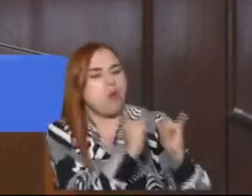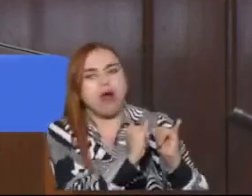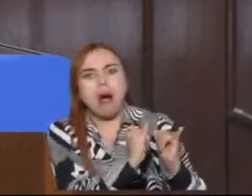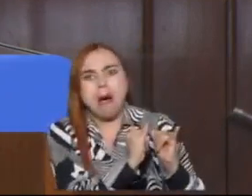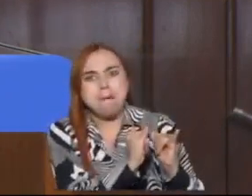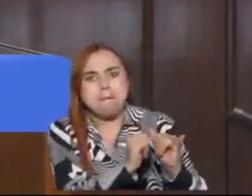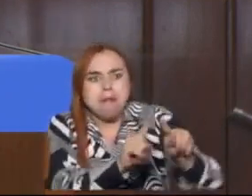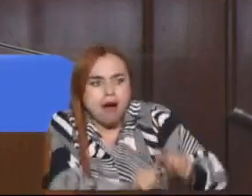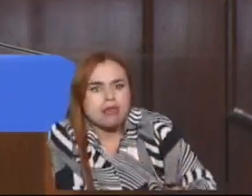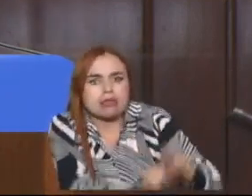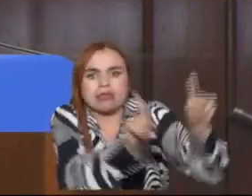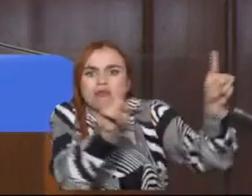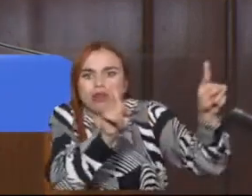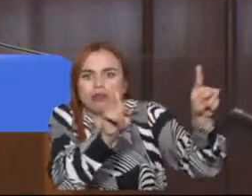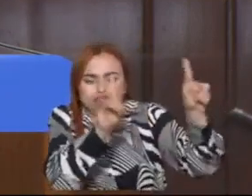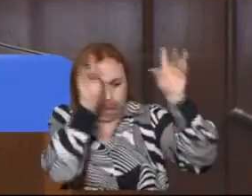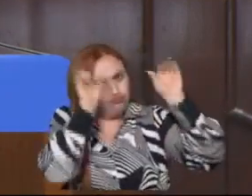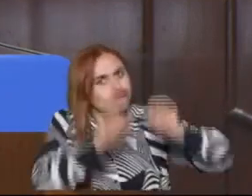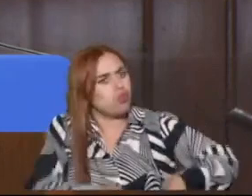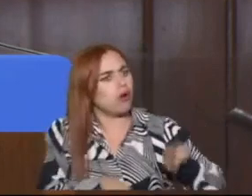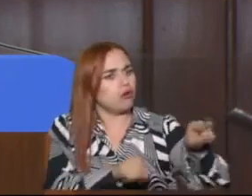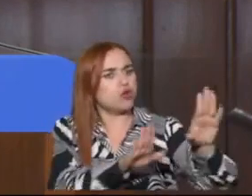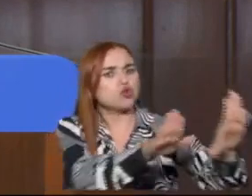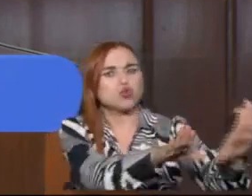en el ejercicio de ese derecho